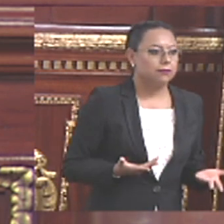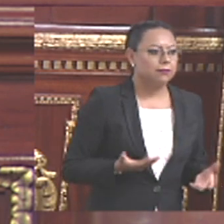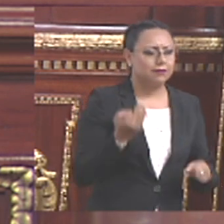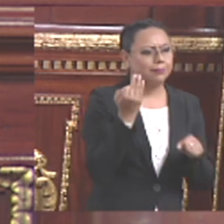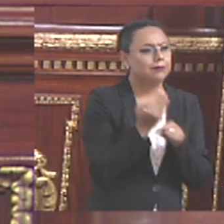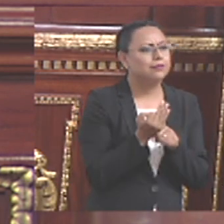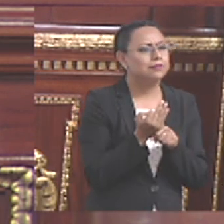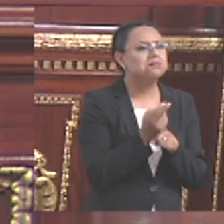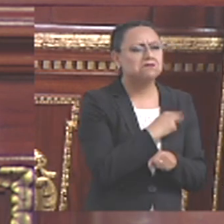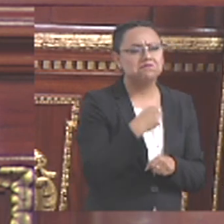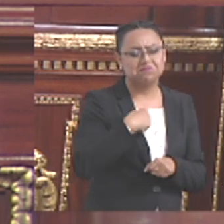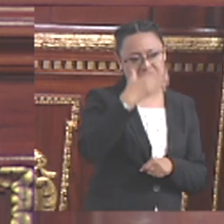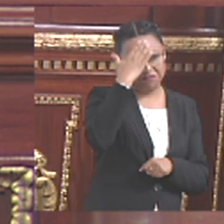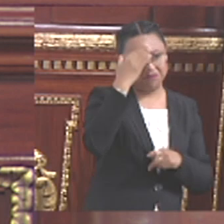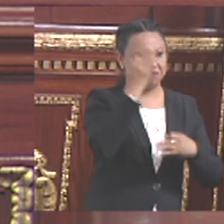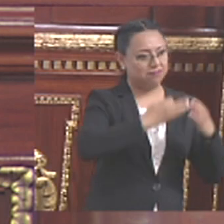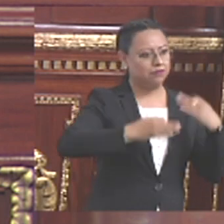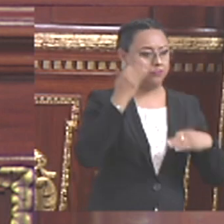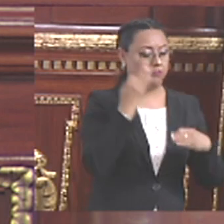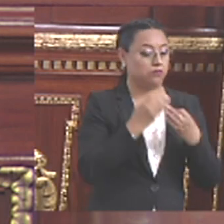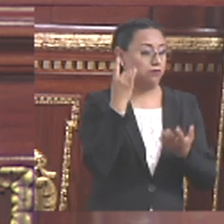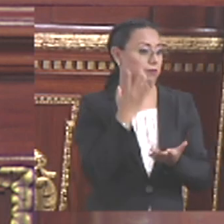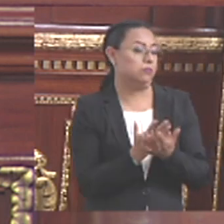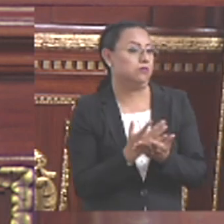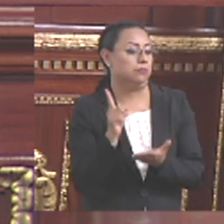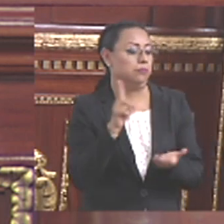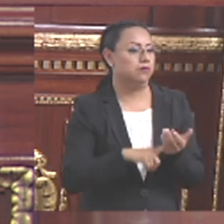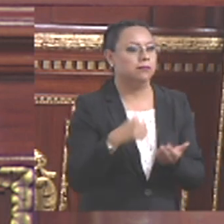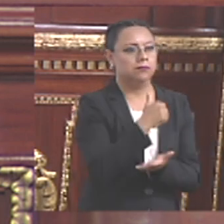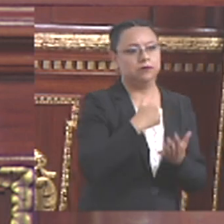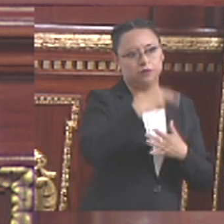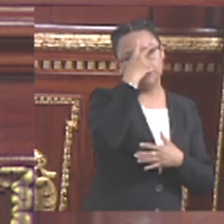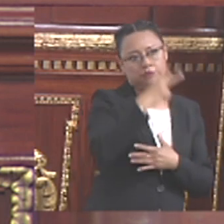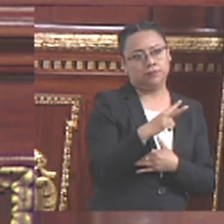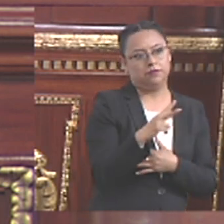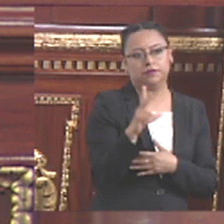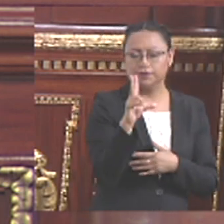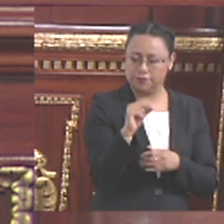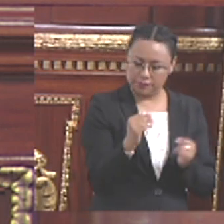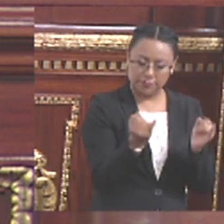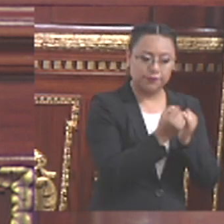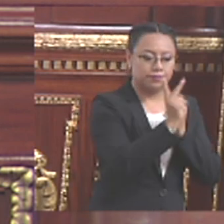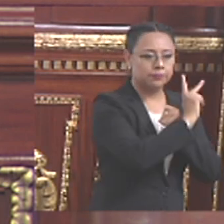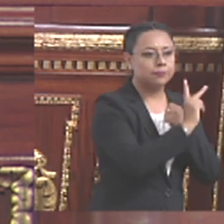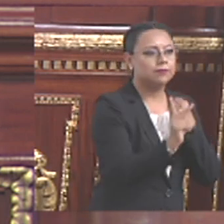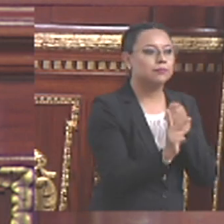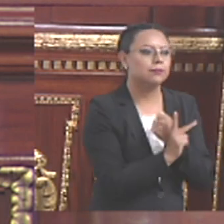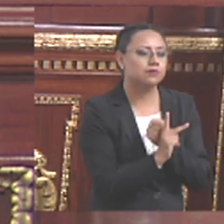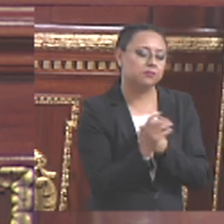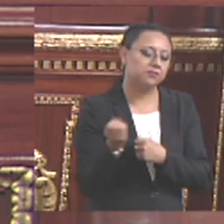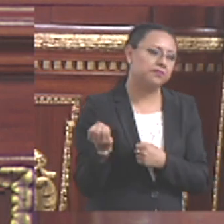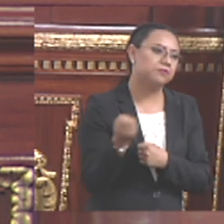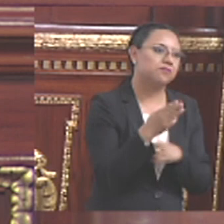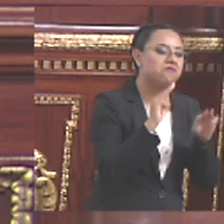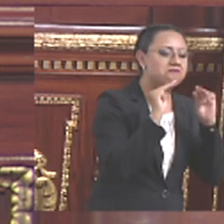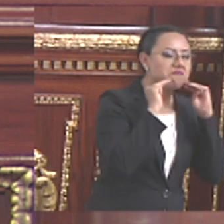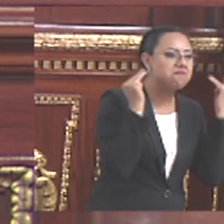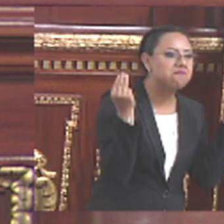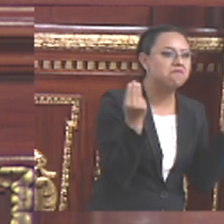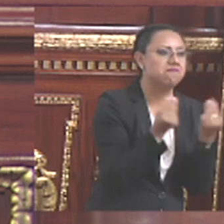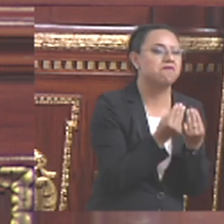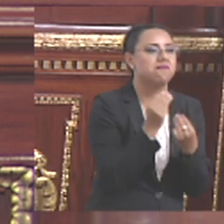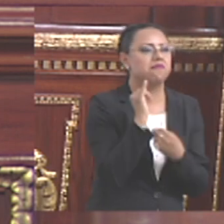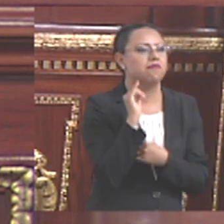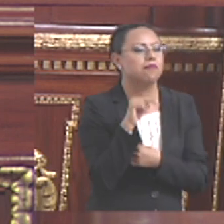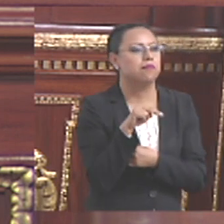conocemos, no solo en la ciudad, en el país, como el cártel inmobiliario de